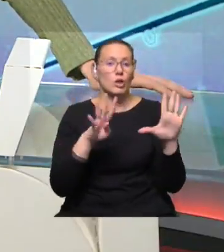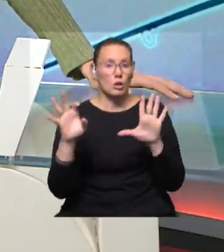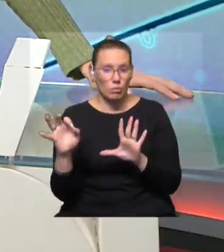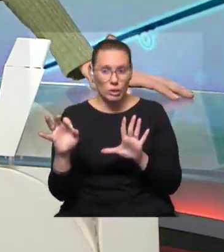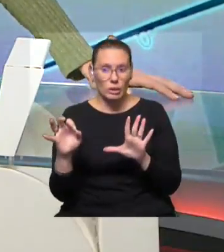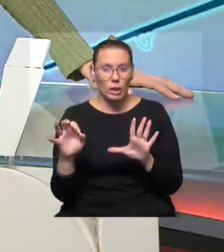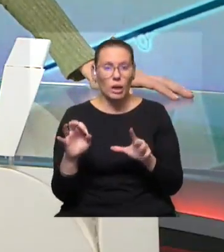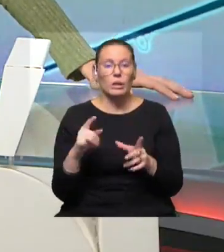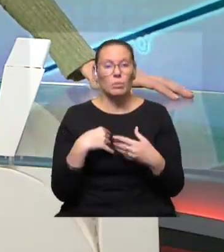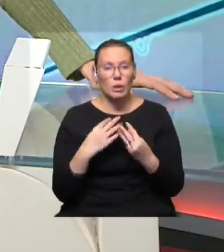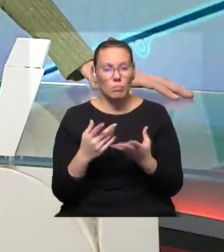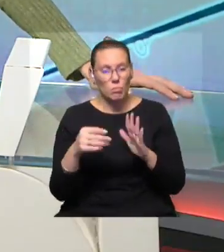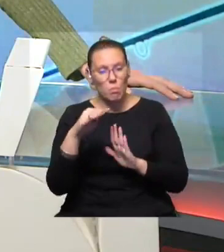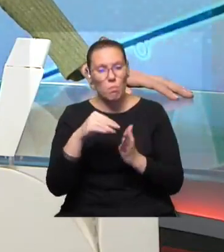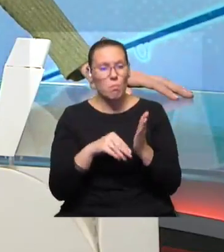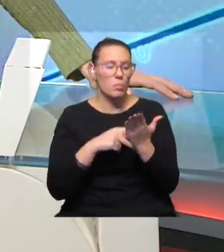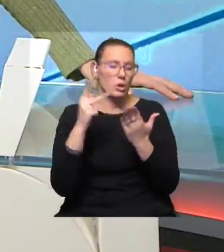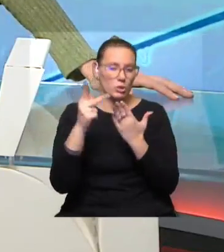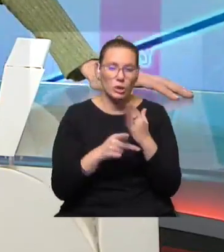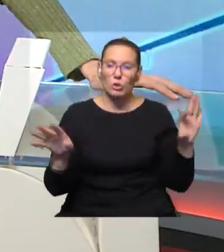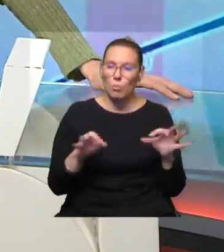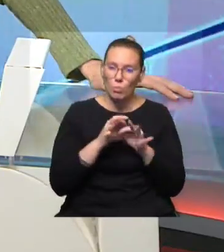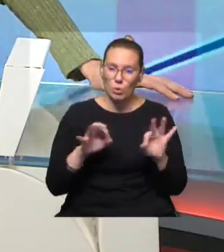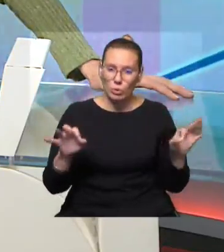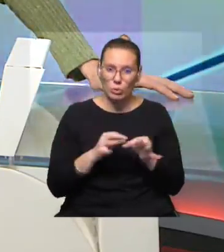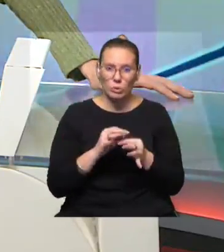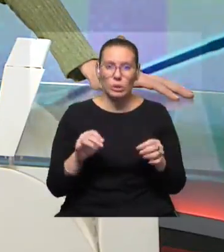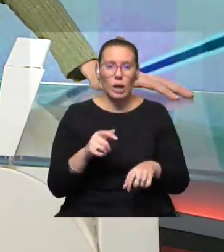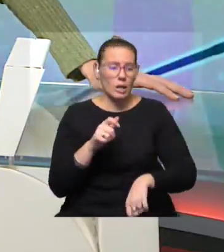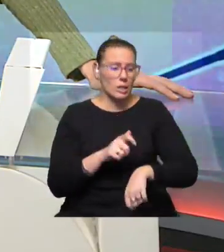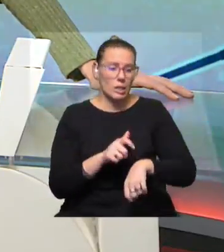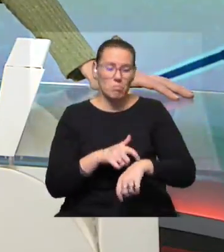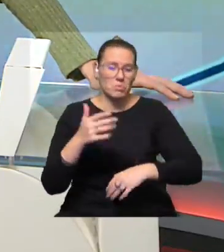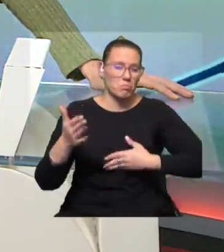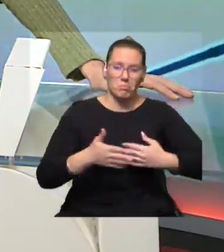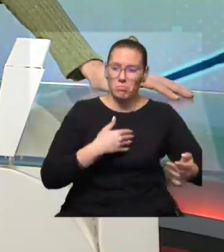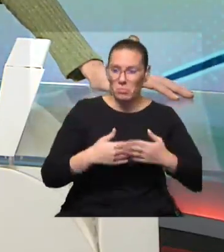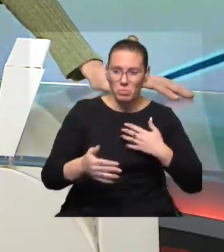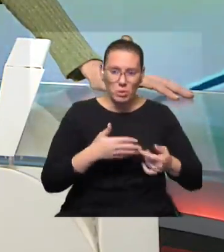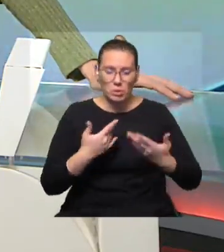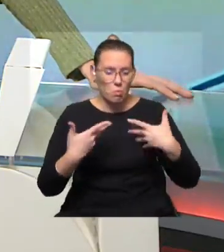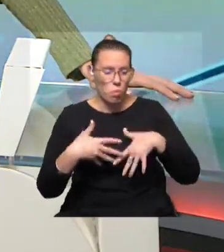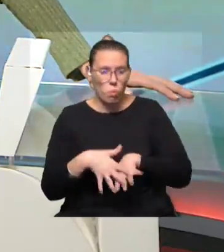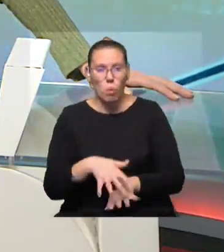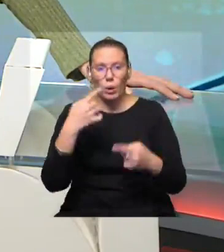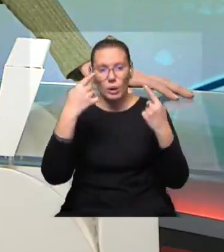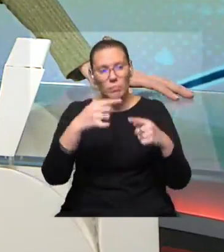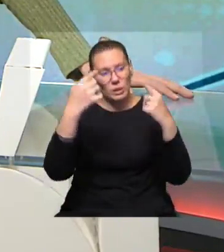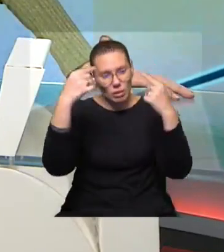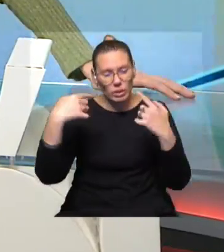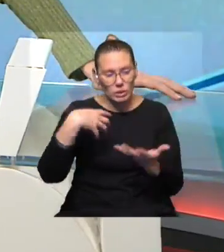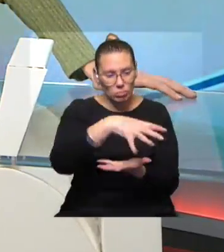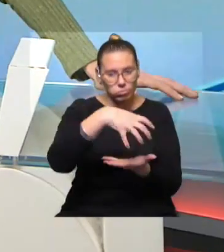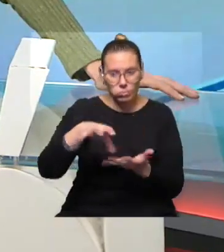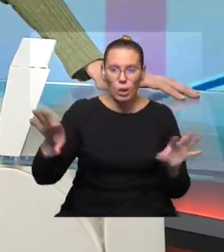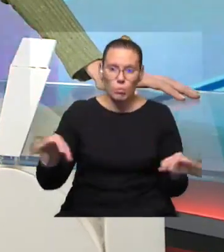de alguna manera me avala este proyecto musical que se mueve de una forma atemporal también tanto que mezcla un montón de estilos que por momentos